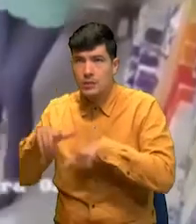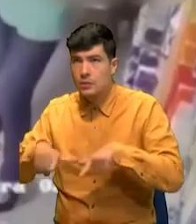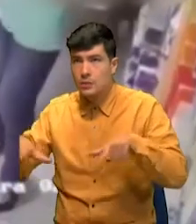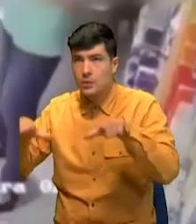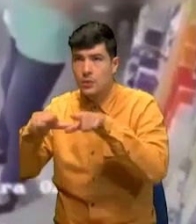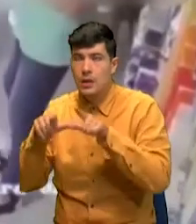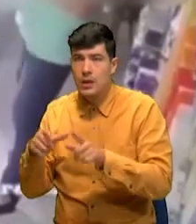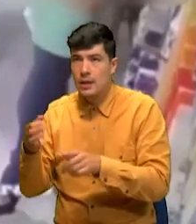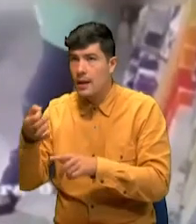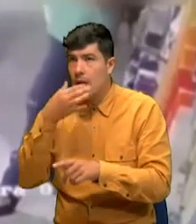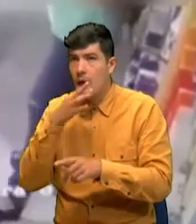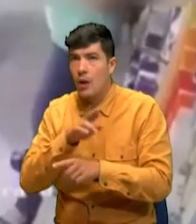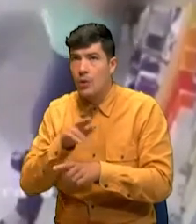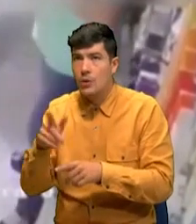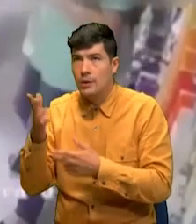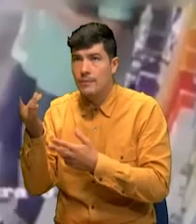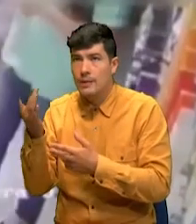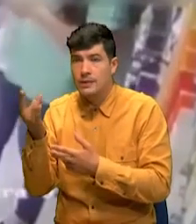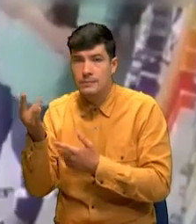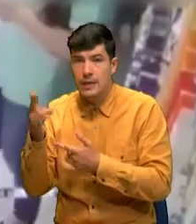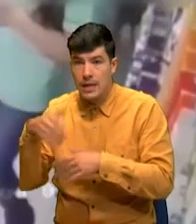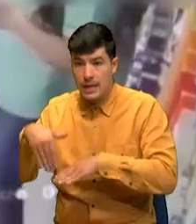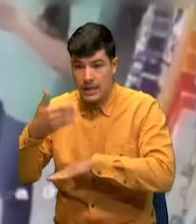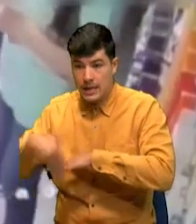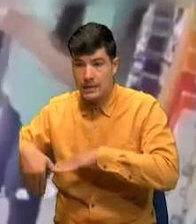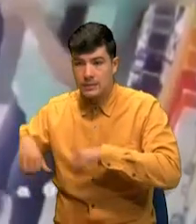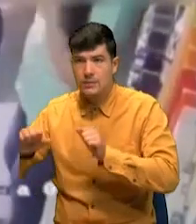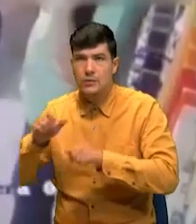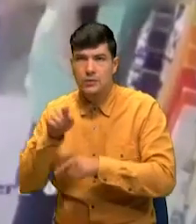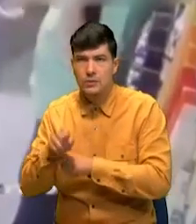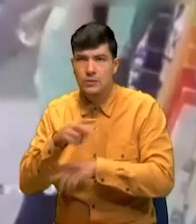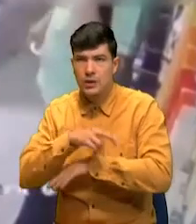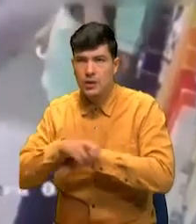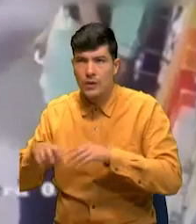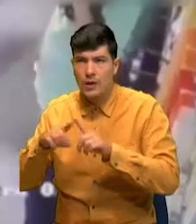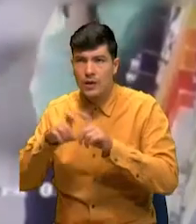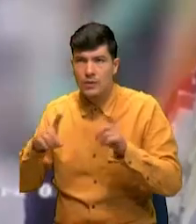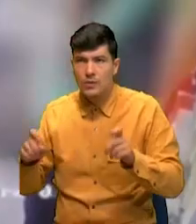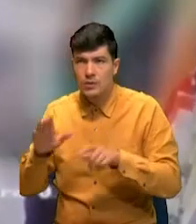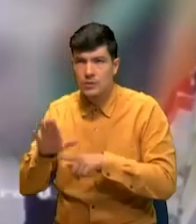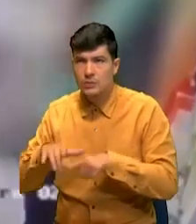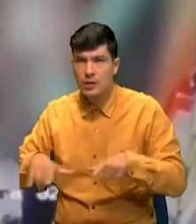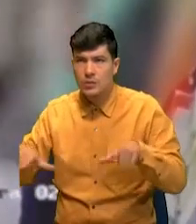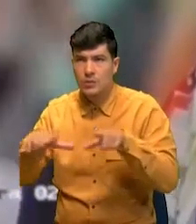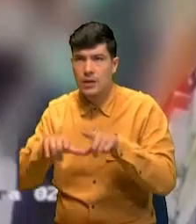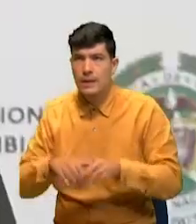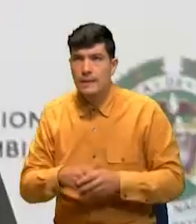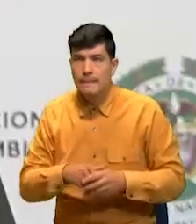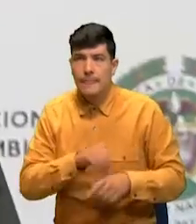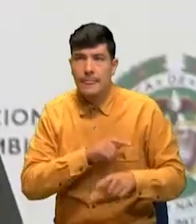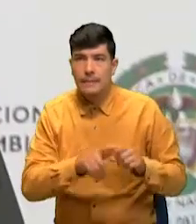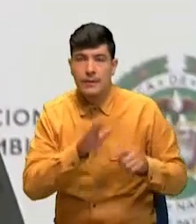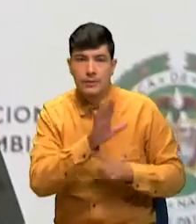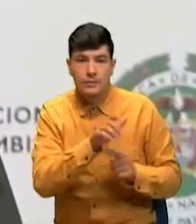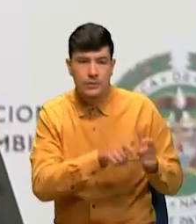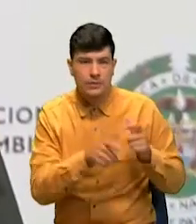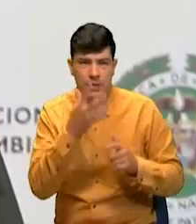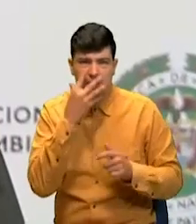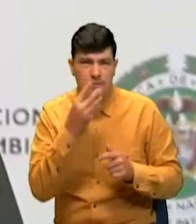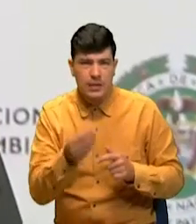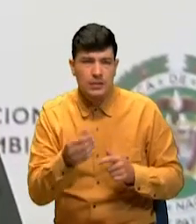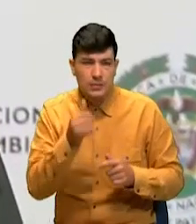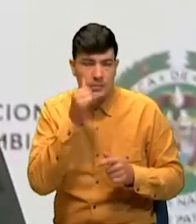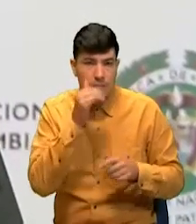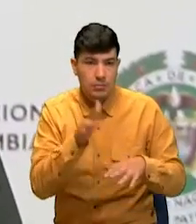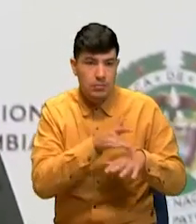mientras que el otro espera en la calle en una motocicleta se llevan pertenencias del lugar estos delincuentes instrumentaliza